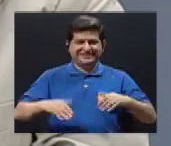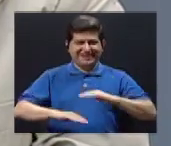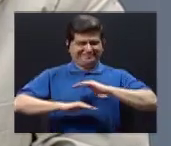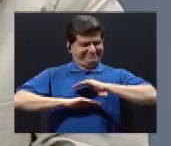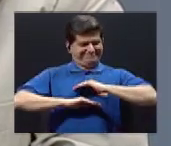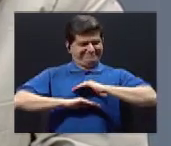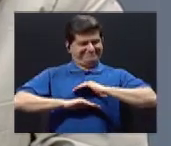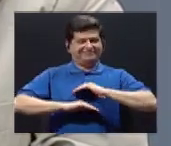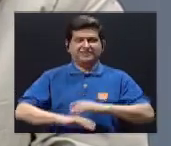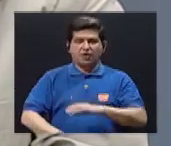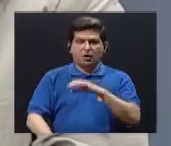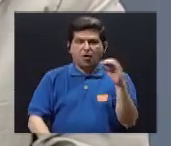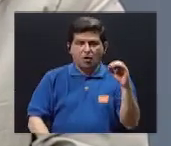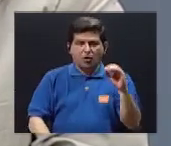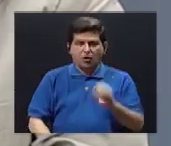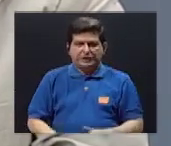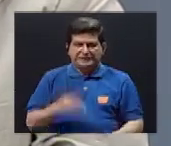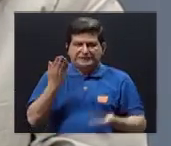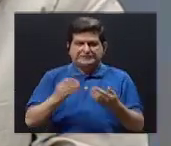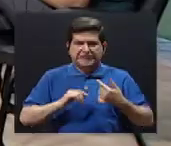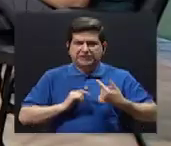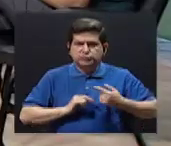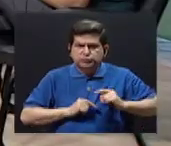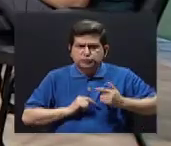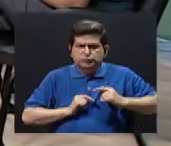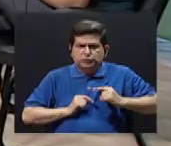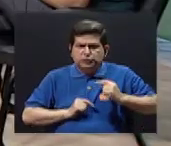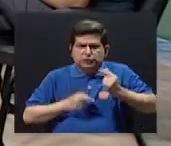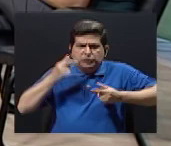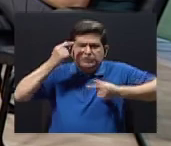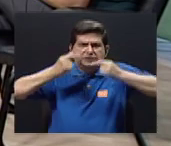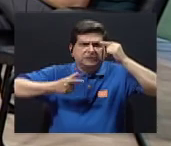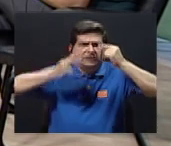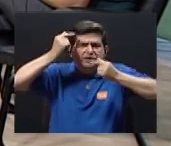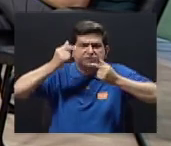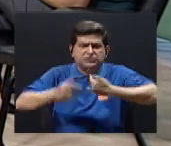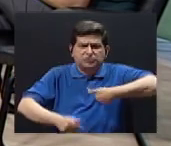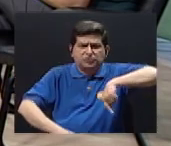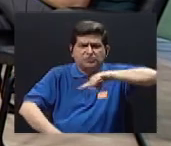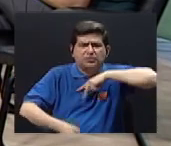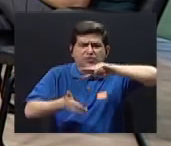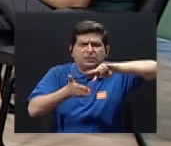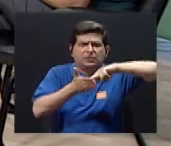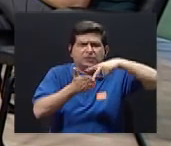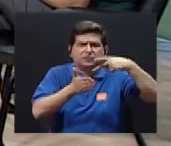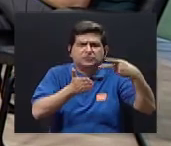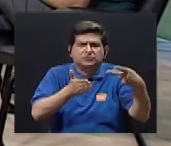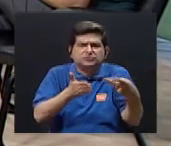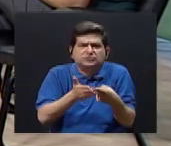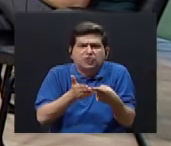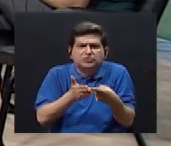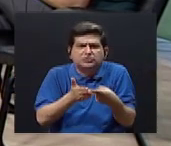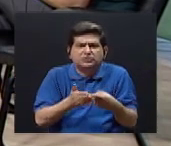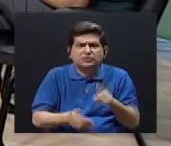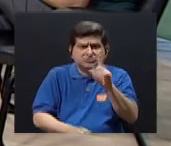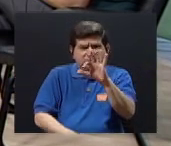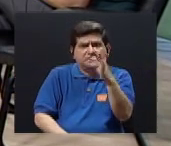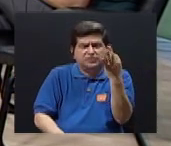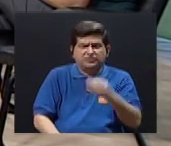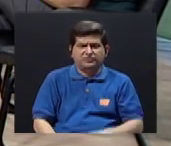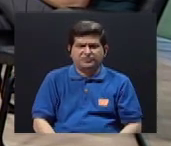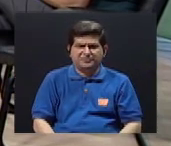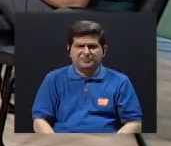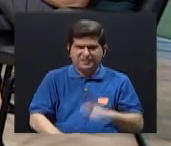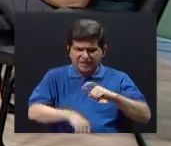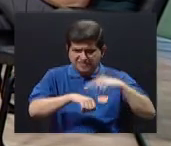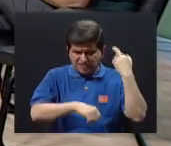de satisfacción o una mueca de dolor por lo que somos en cierta